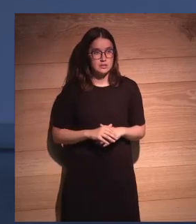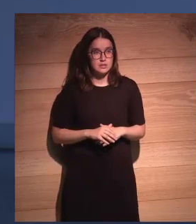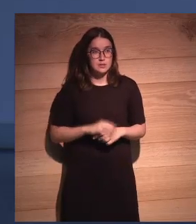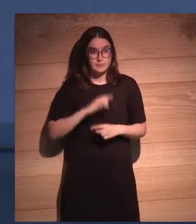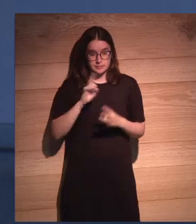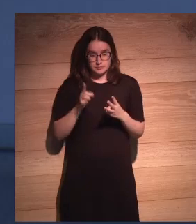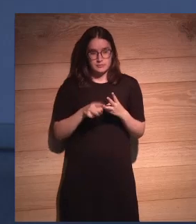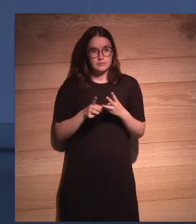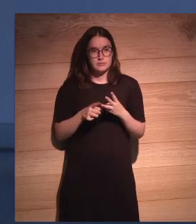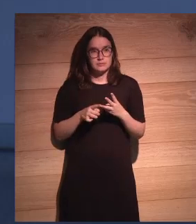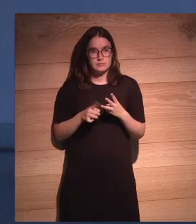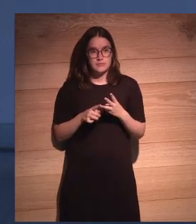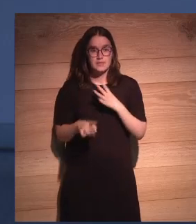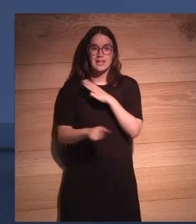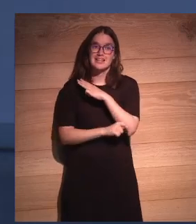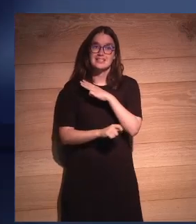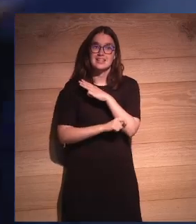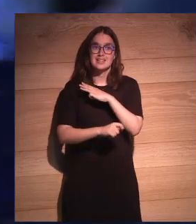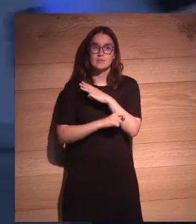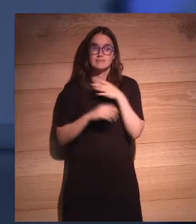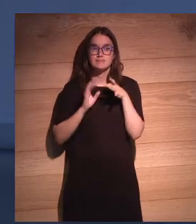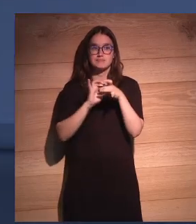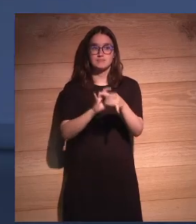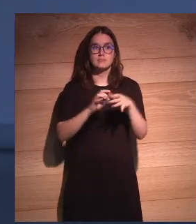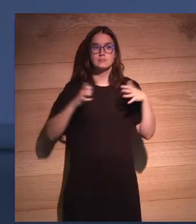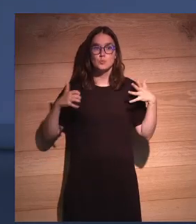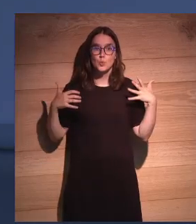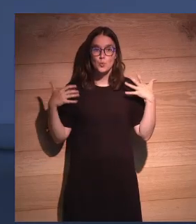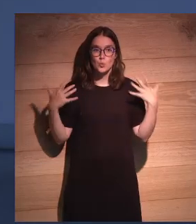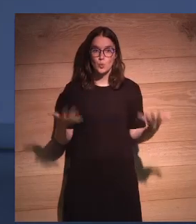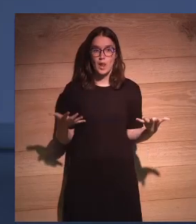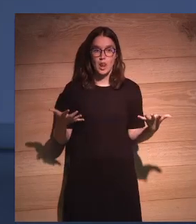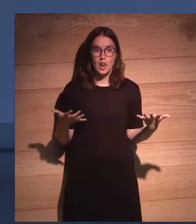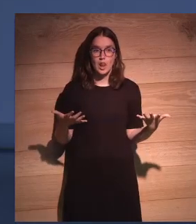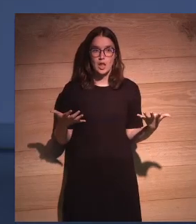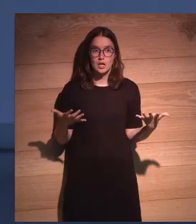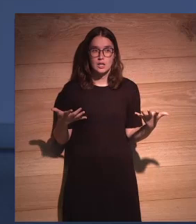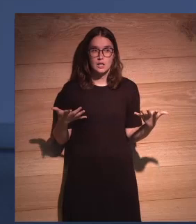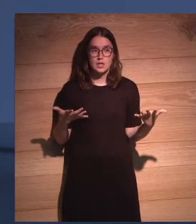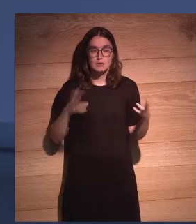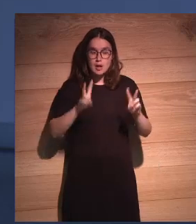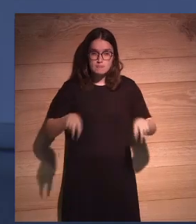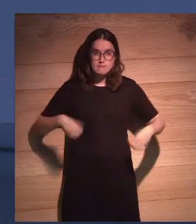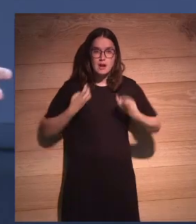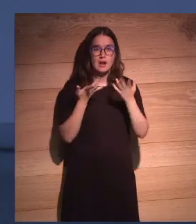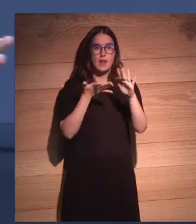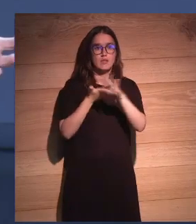La tercera de las estrategias estaría relacionada con la redefinición que están